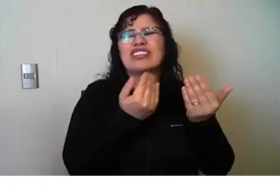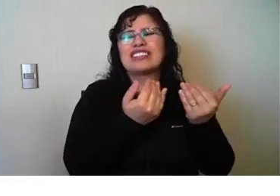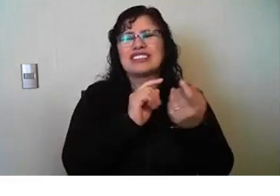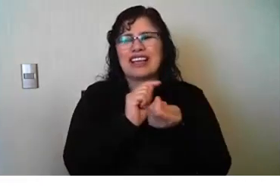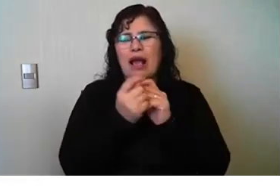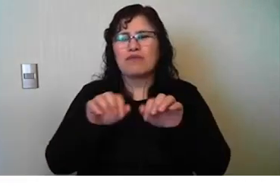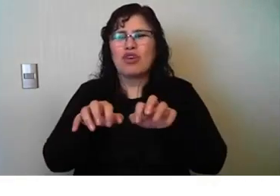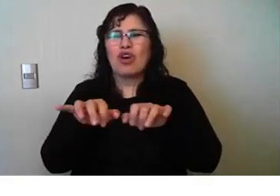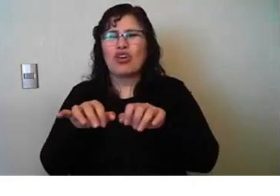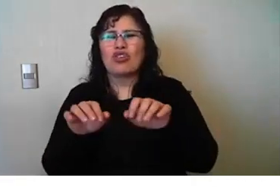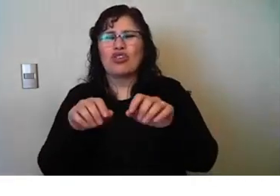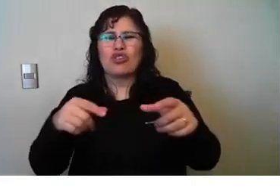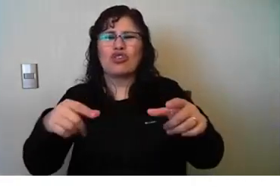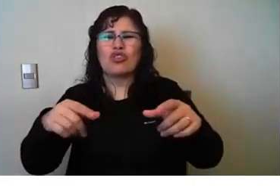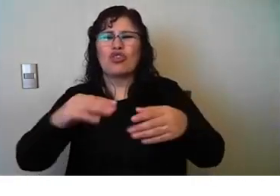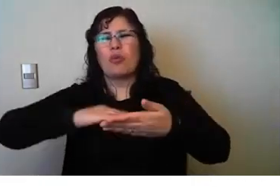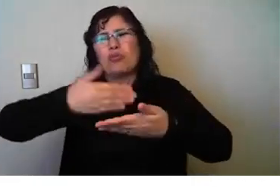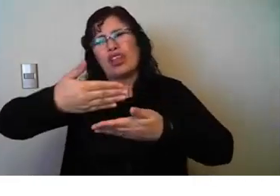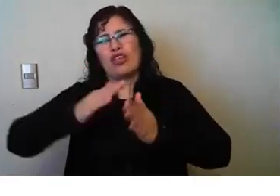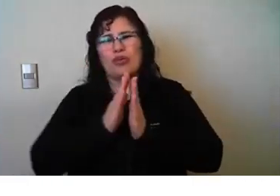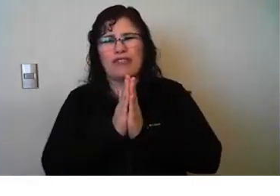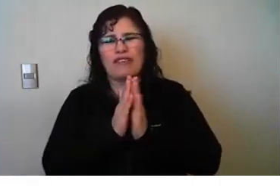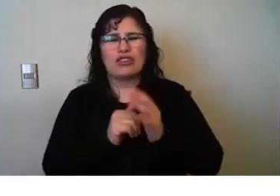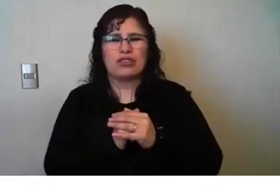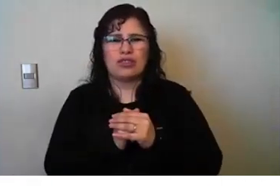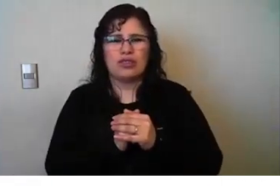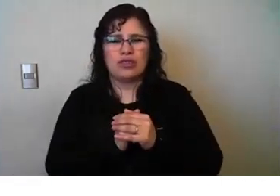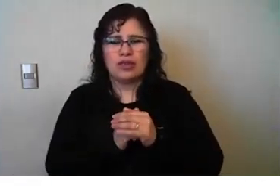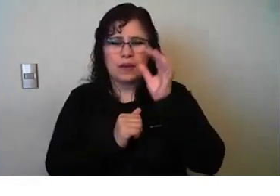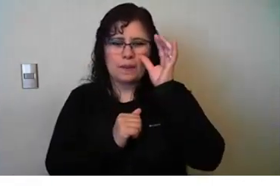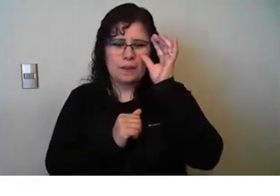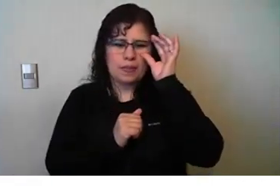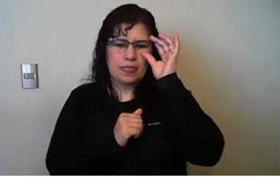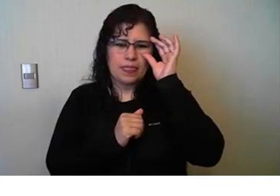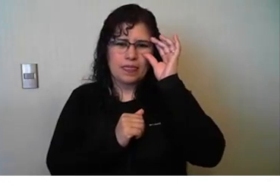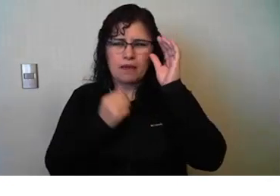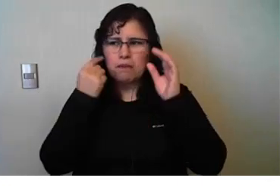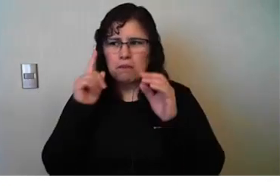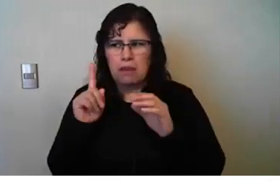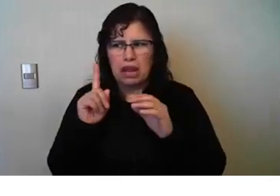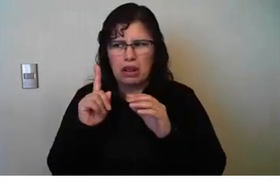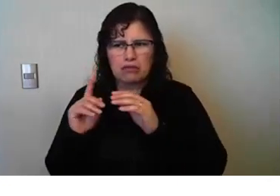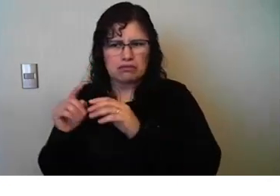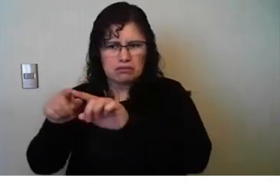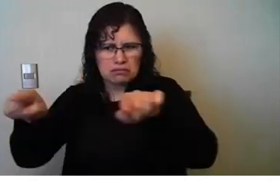Ya. Por favor. Pero no me aparece en sala de espera, no tengo